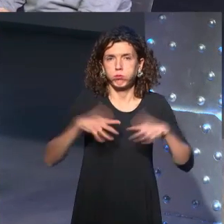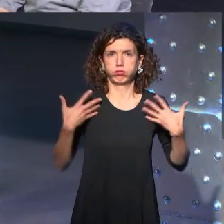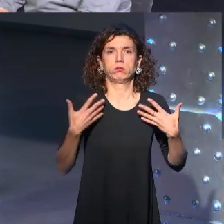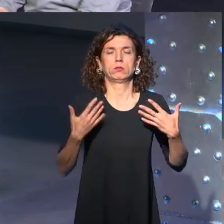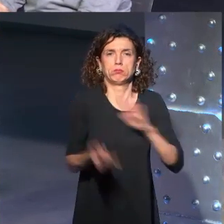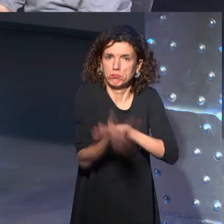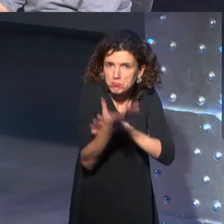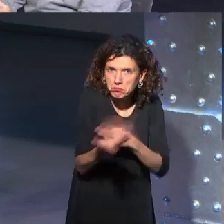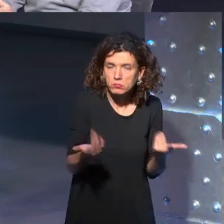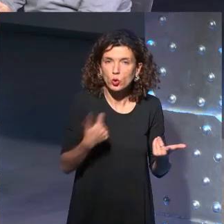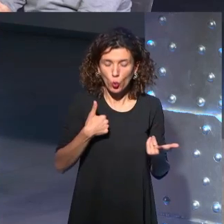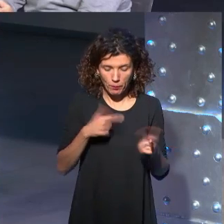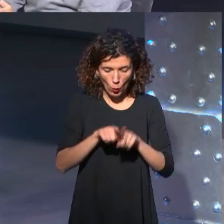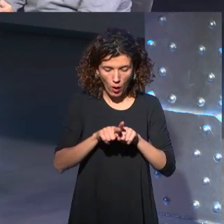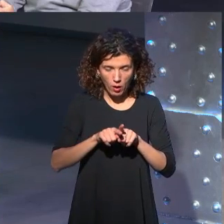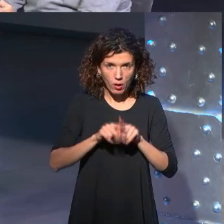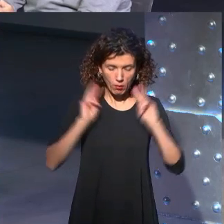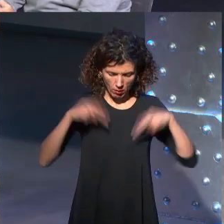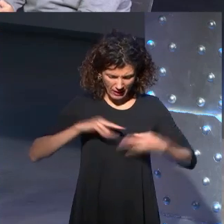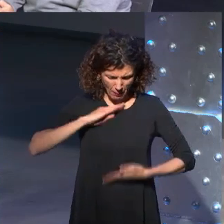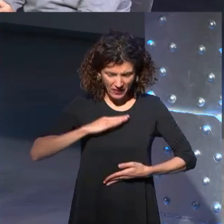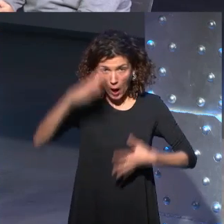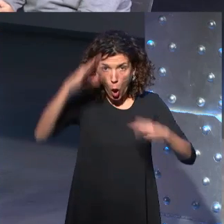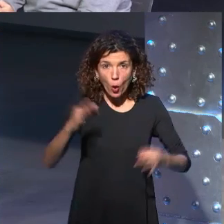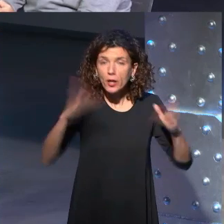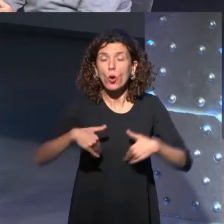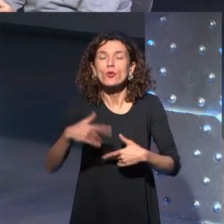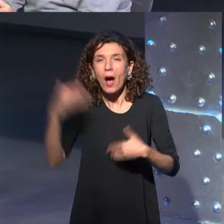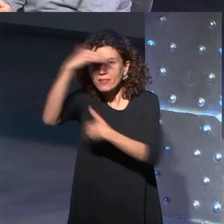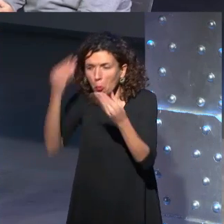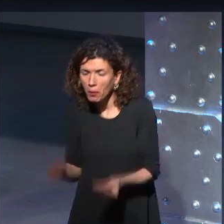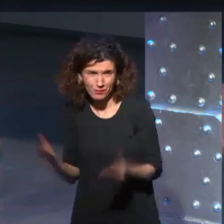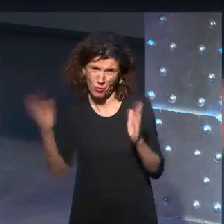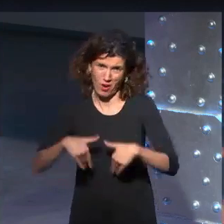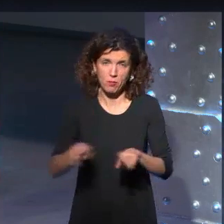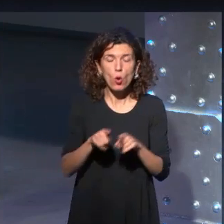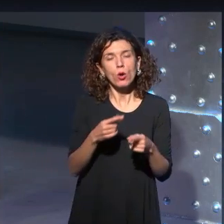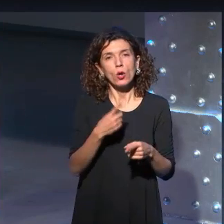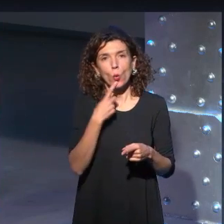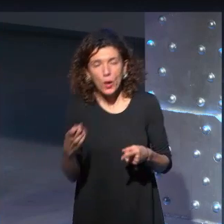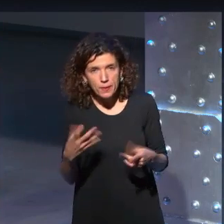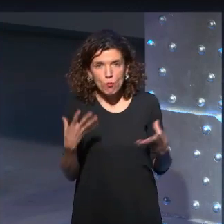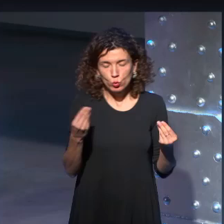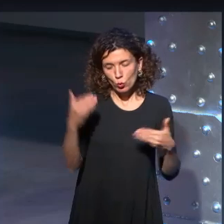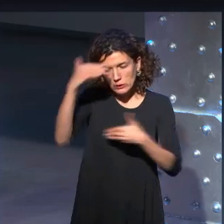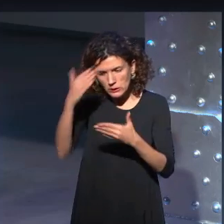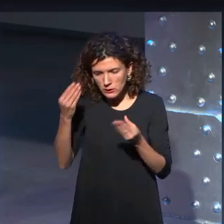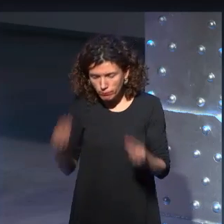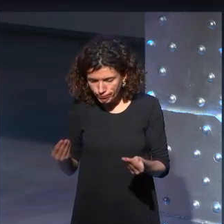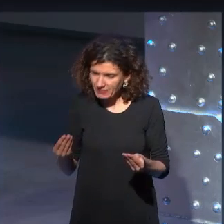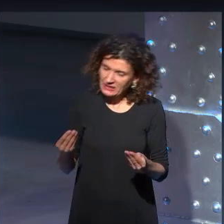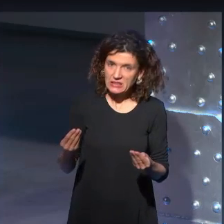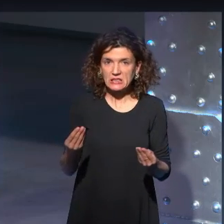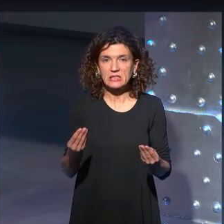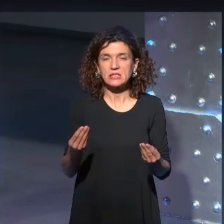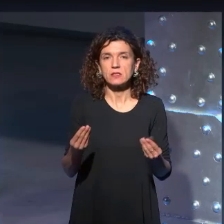Yo no tengo capacidad lógica, tengo déficit de atención. Entonces me cuesta mucho trabajo ir